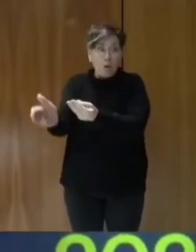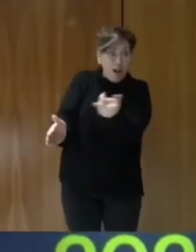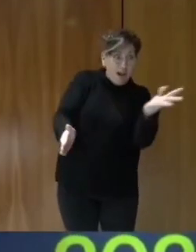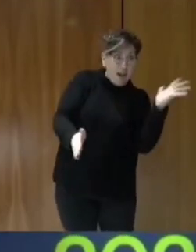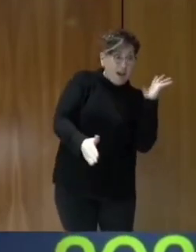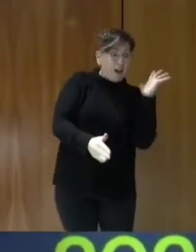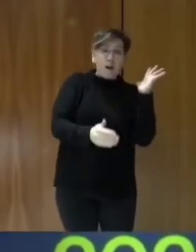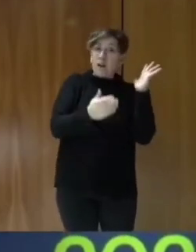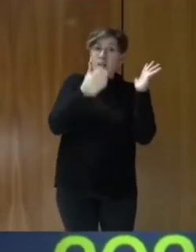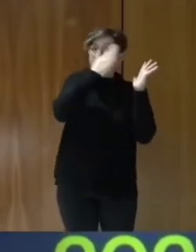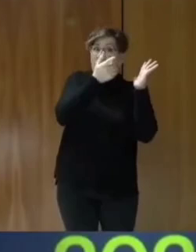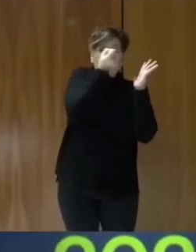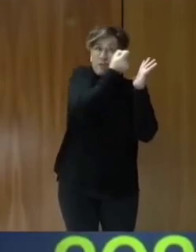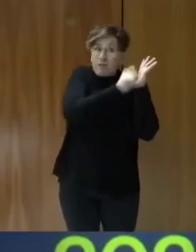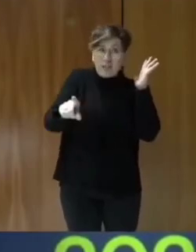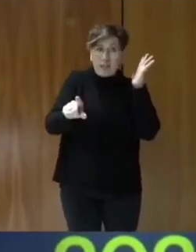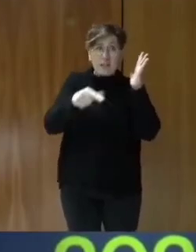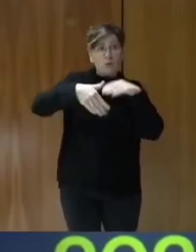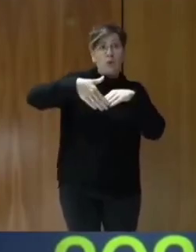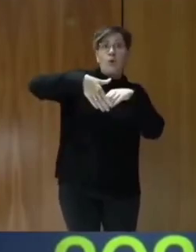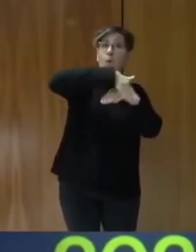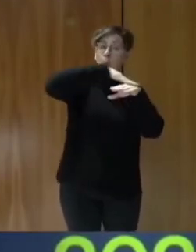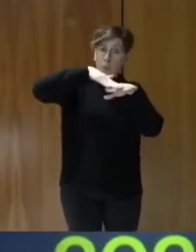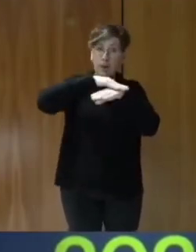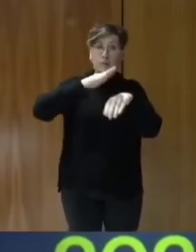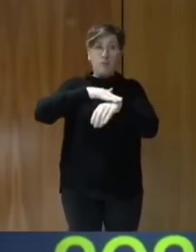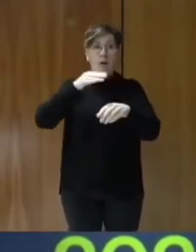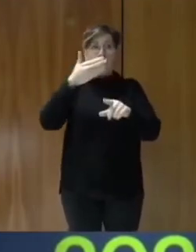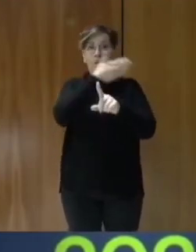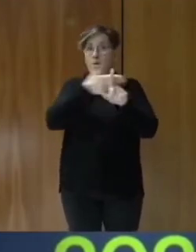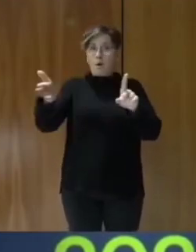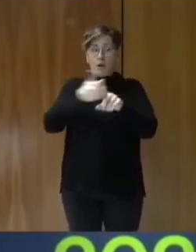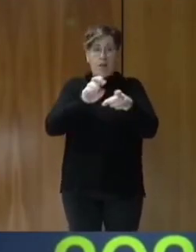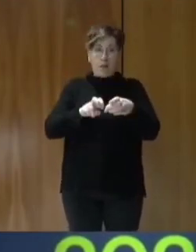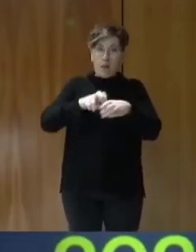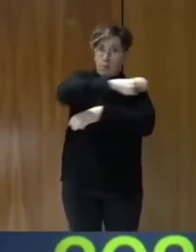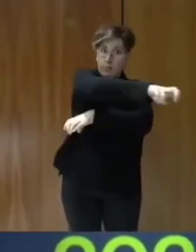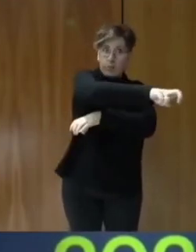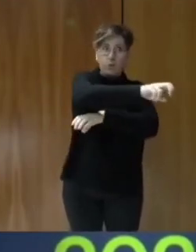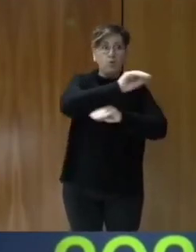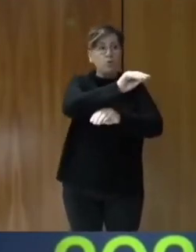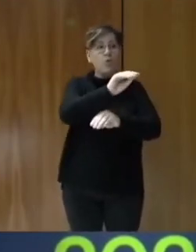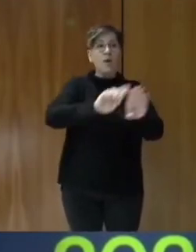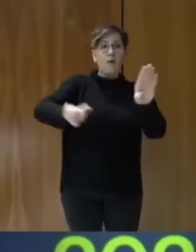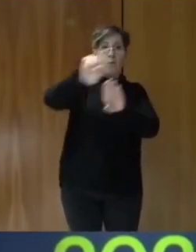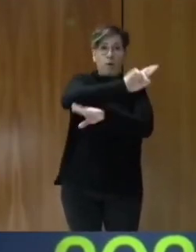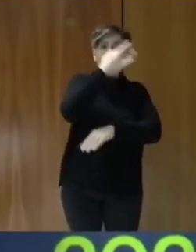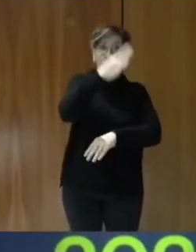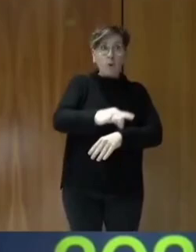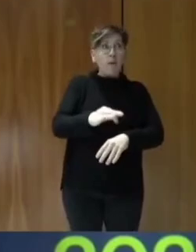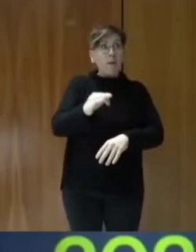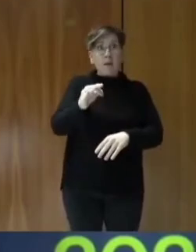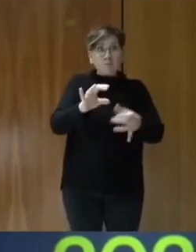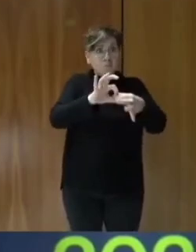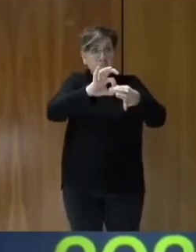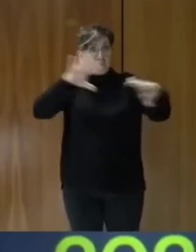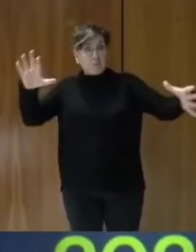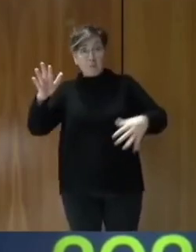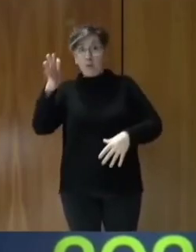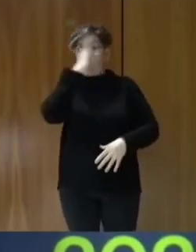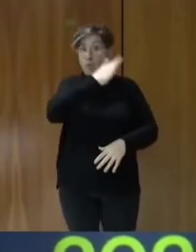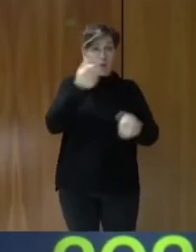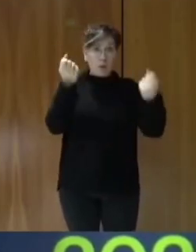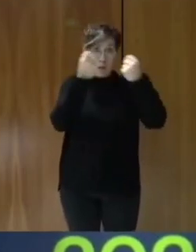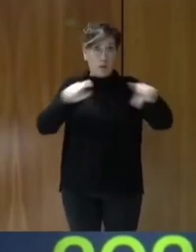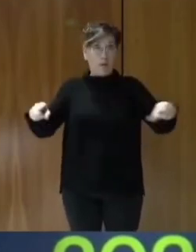muchos derechos que son imprescindibles para salir de la violencia y para su recuperación que no dependen de la denuncia, tal y como nos mandatan los